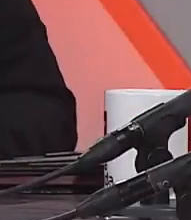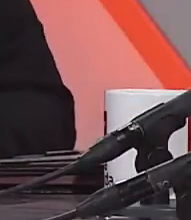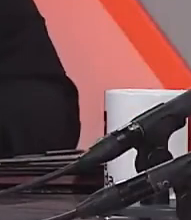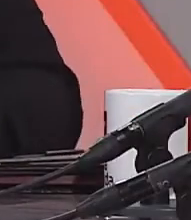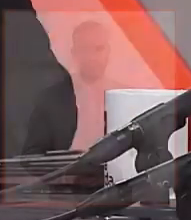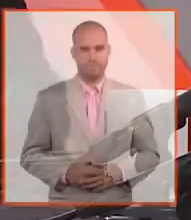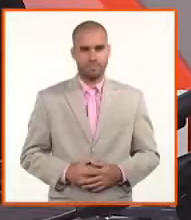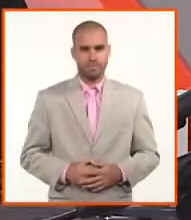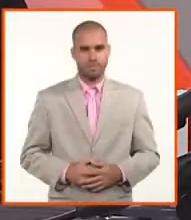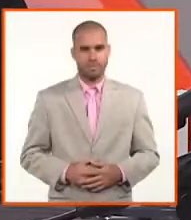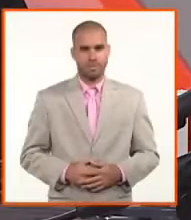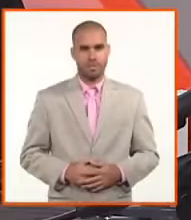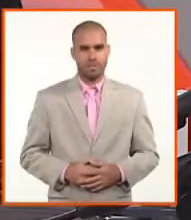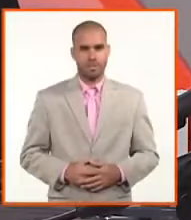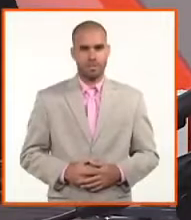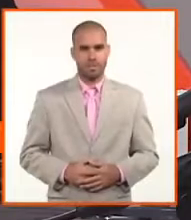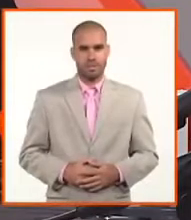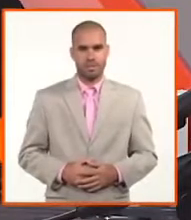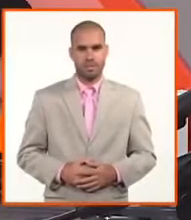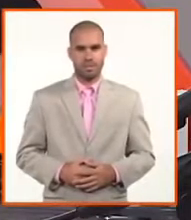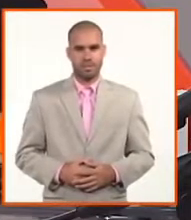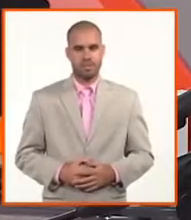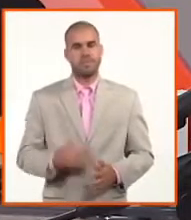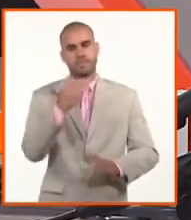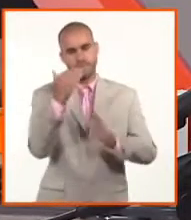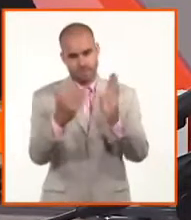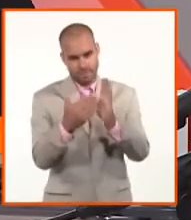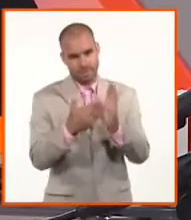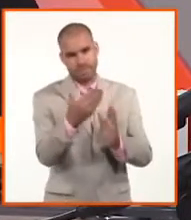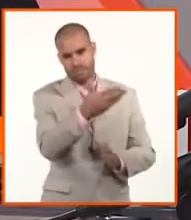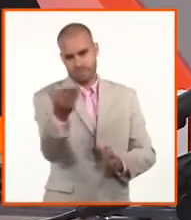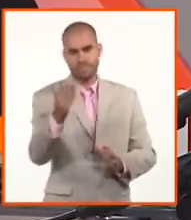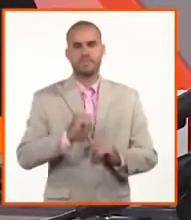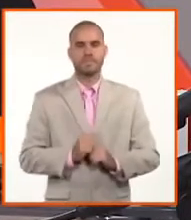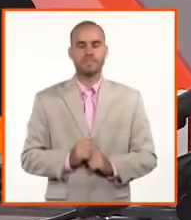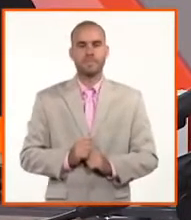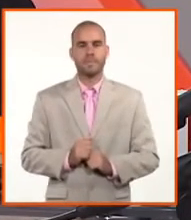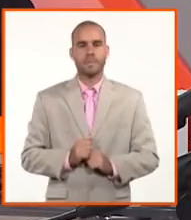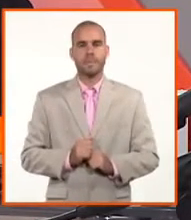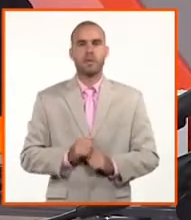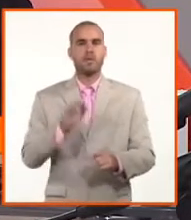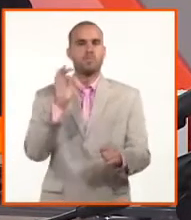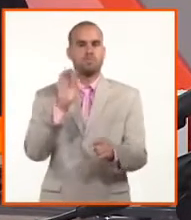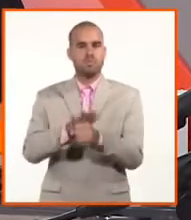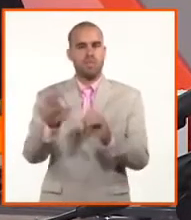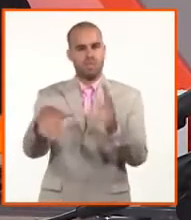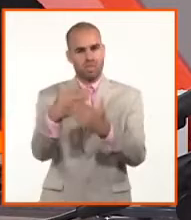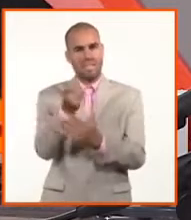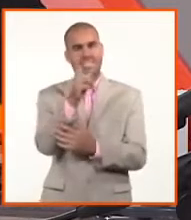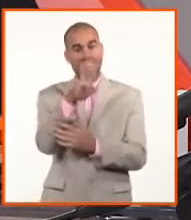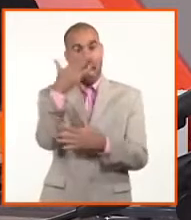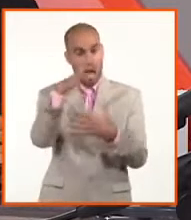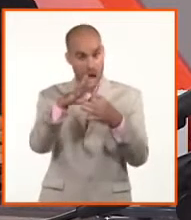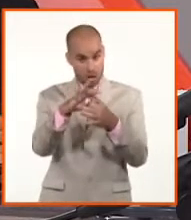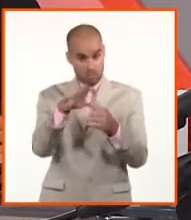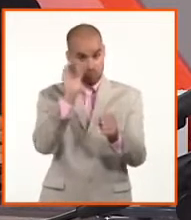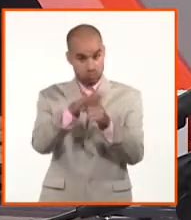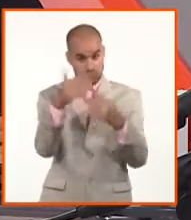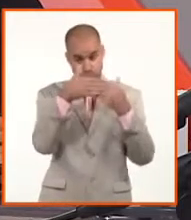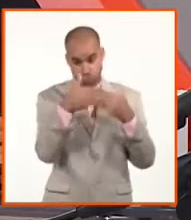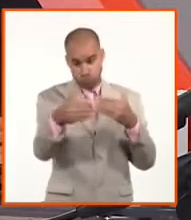Muy buenas tardes, estimados televidentes y radioyentes. Este 13 de agosto los cubanos estaremos